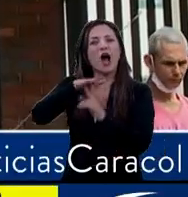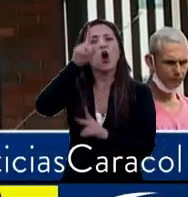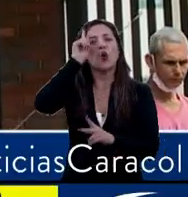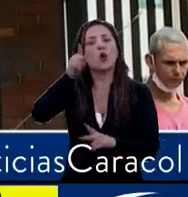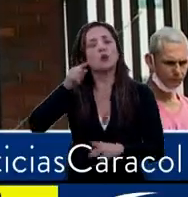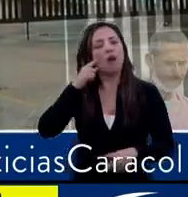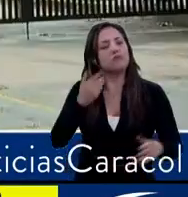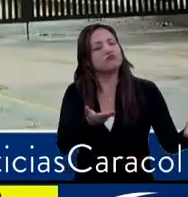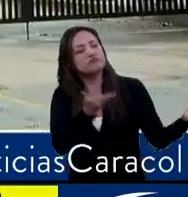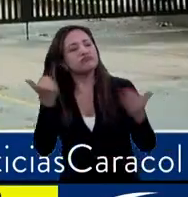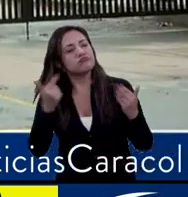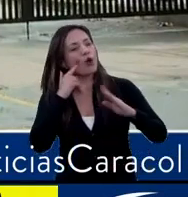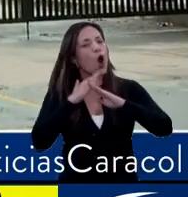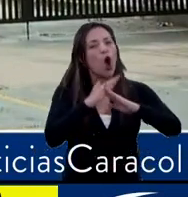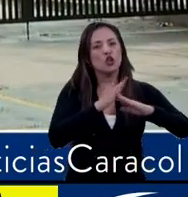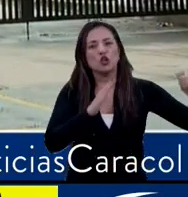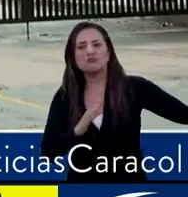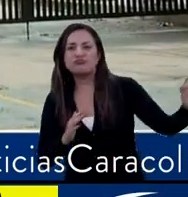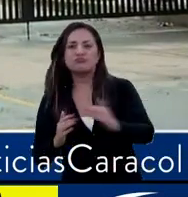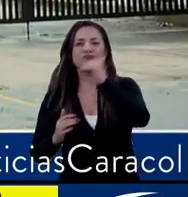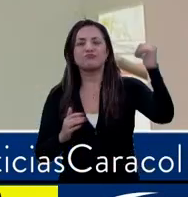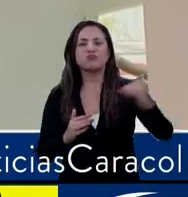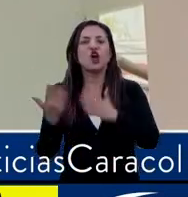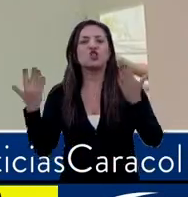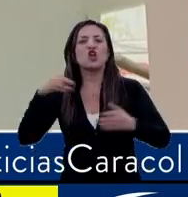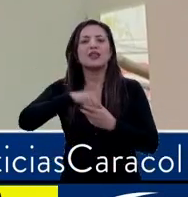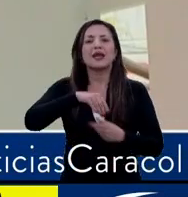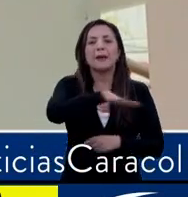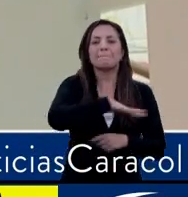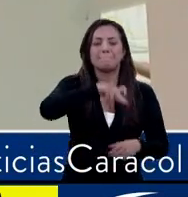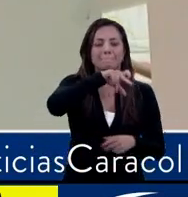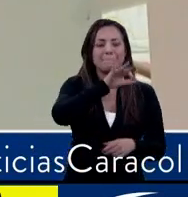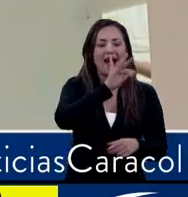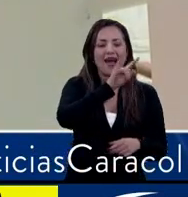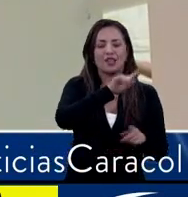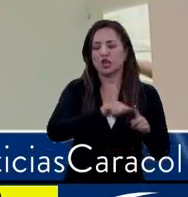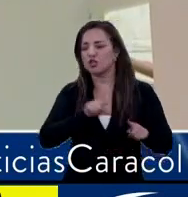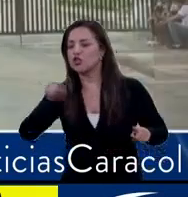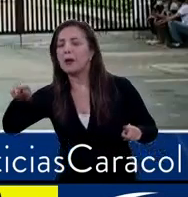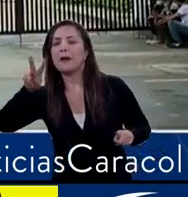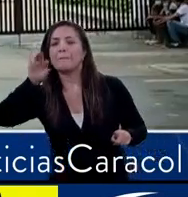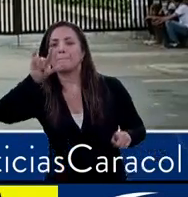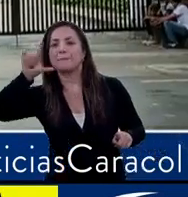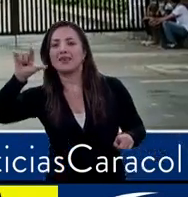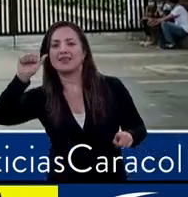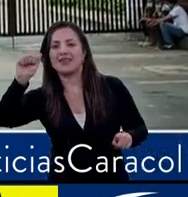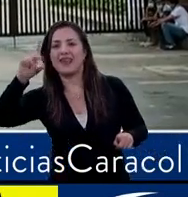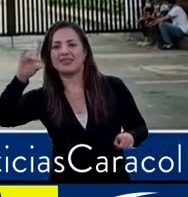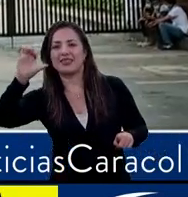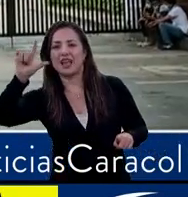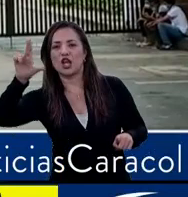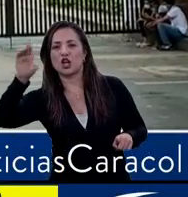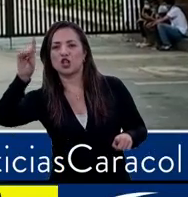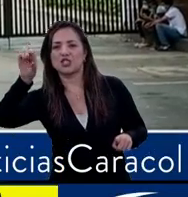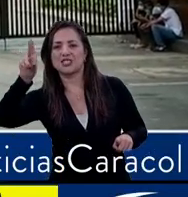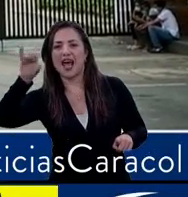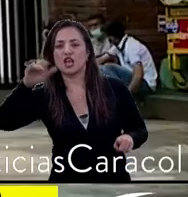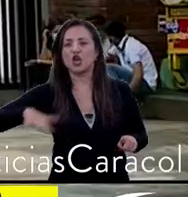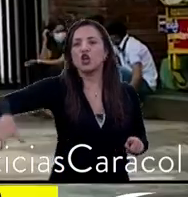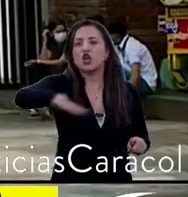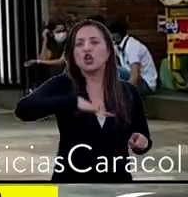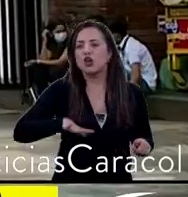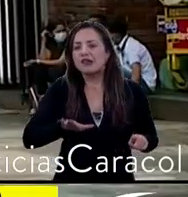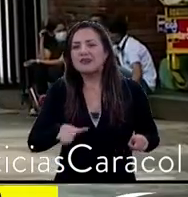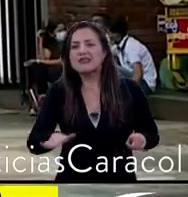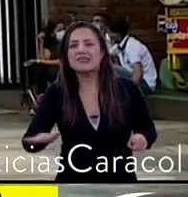tránsito que realizaban en la vía que el municipio de Los Patios conecta Villa del Rosario, en la trocha conocida como Chaparral. Según